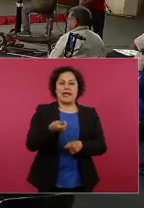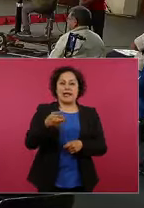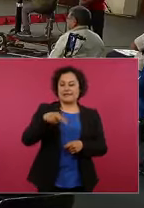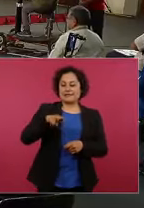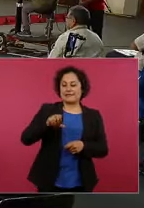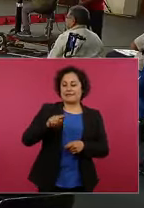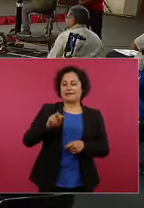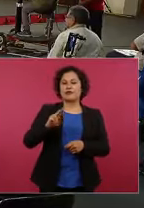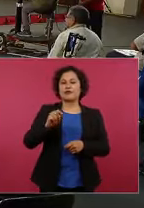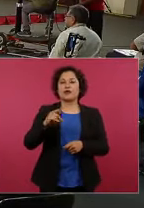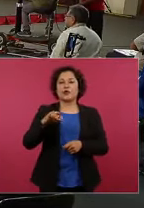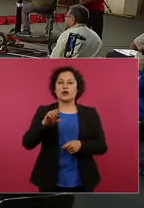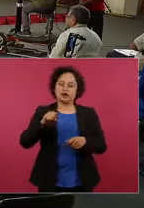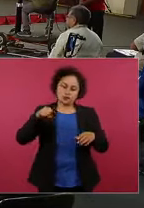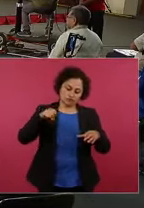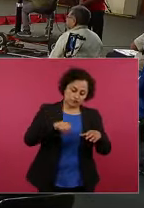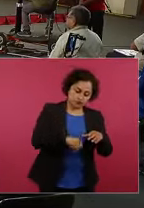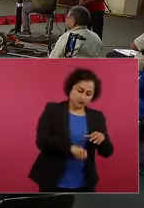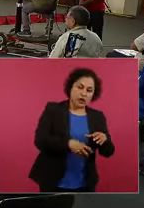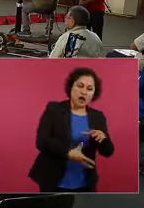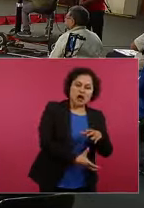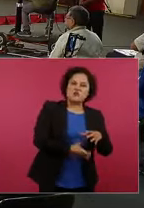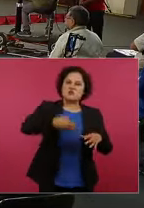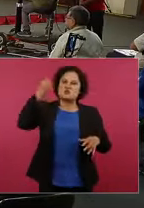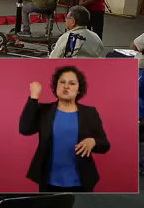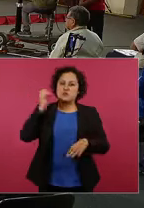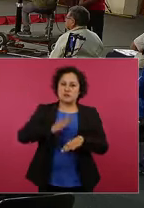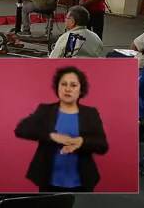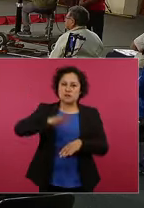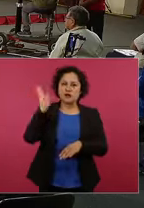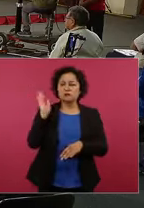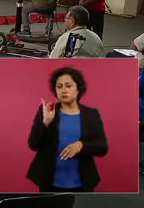sí, sacaron más